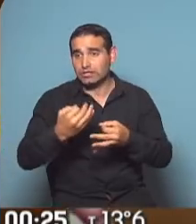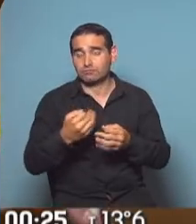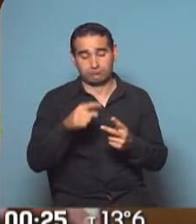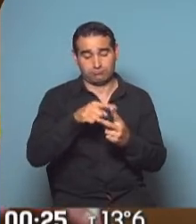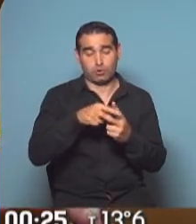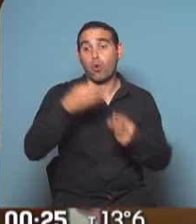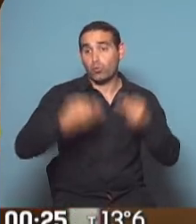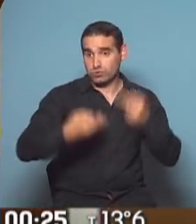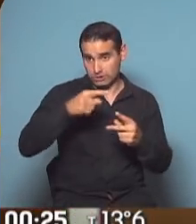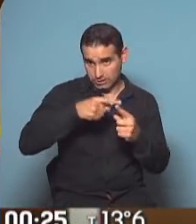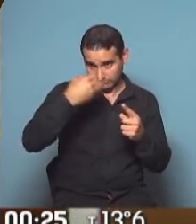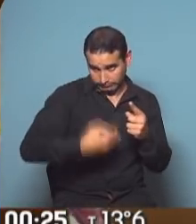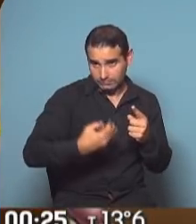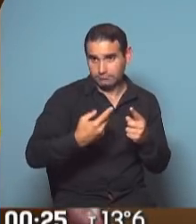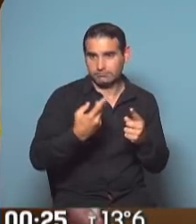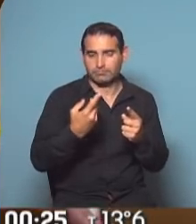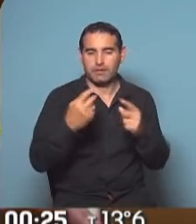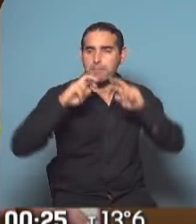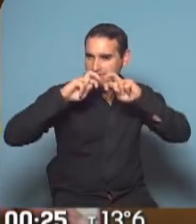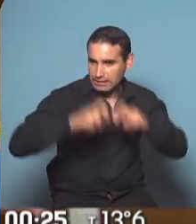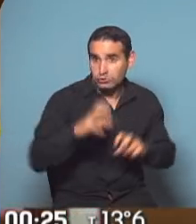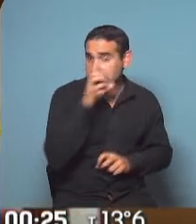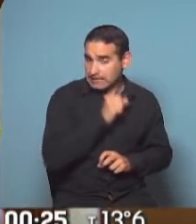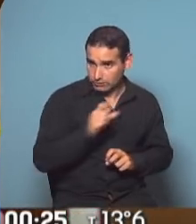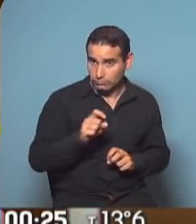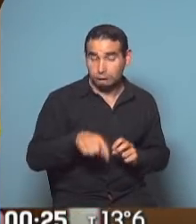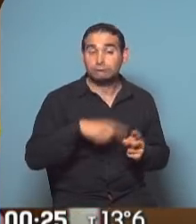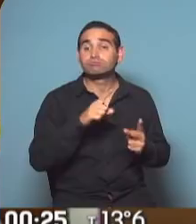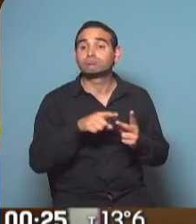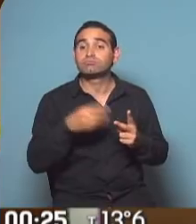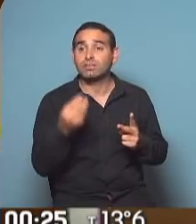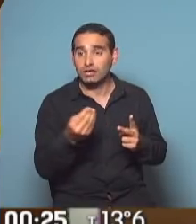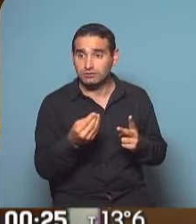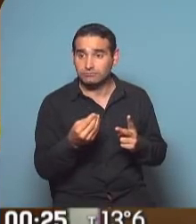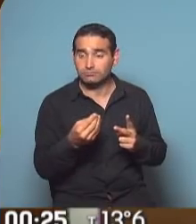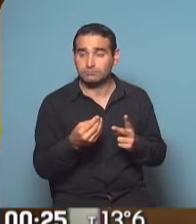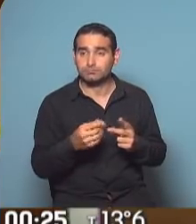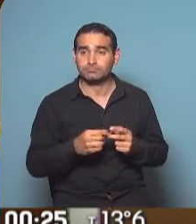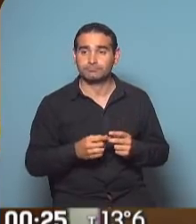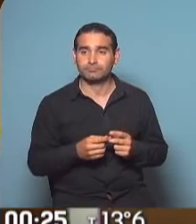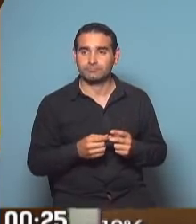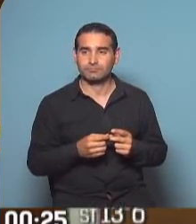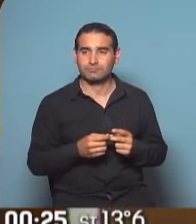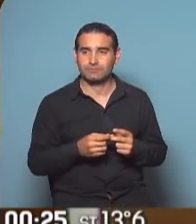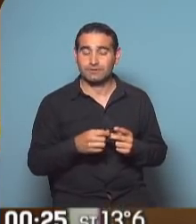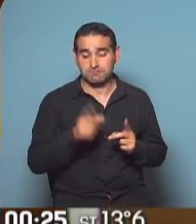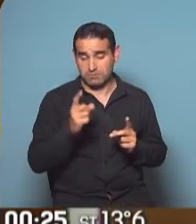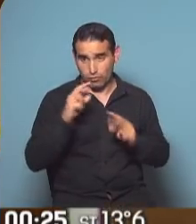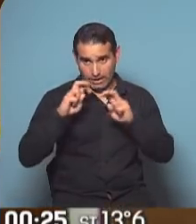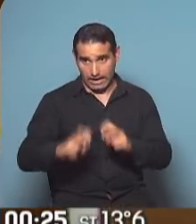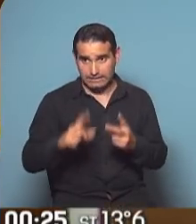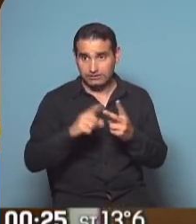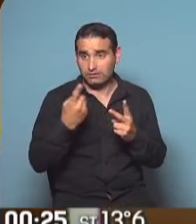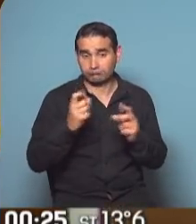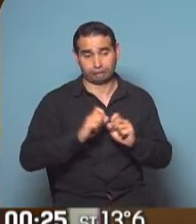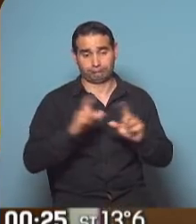que se corresponde en expedientes que en general son secretos pero curiosamente de los que se sabe muchísimo porque también se los analiza en